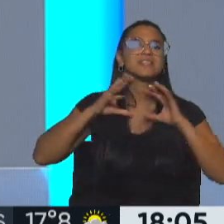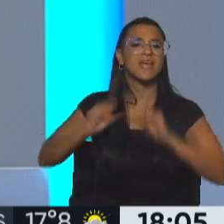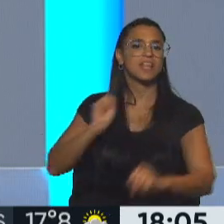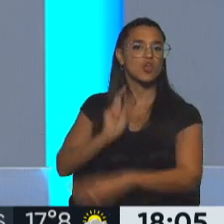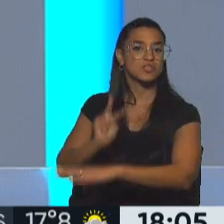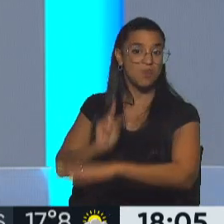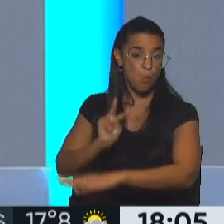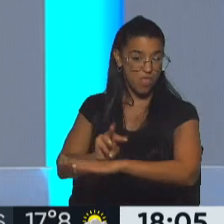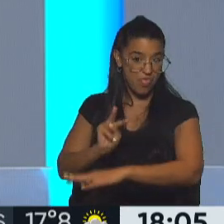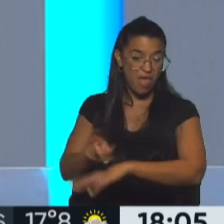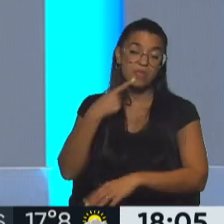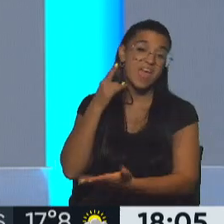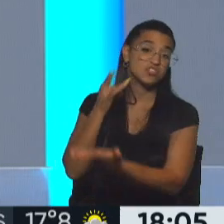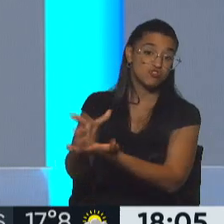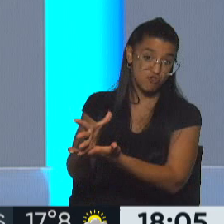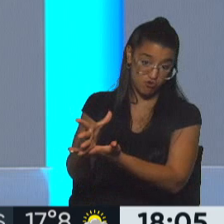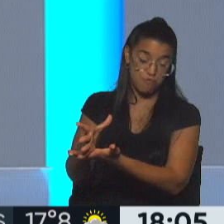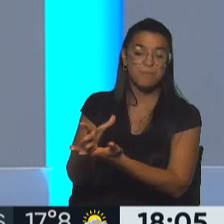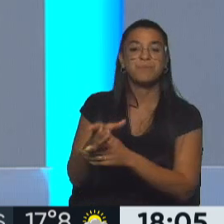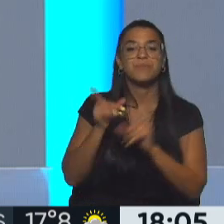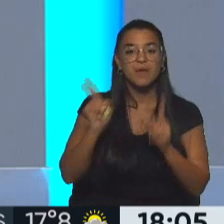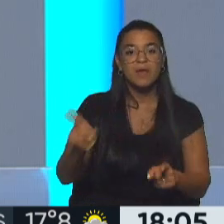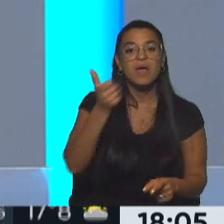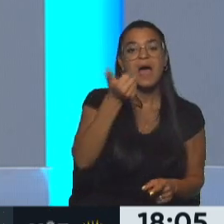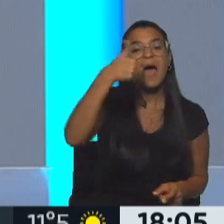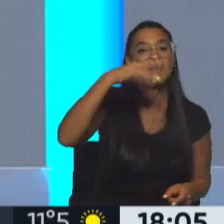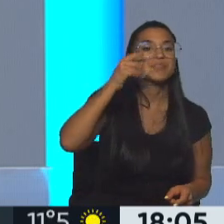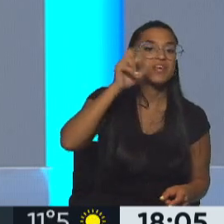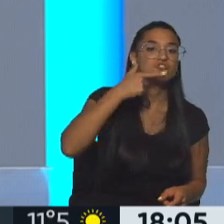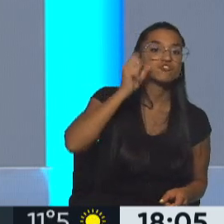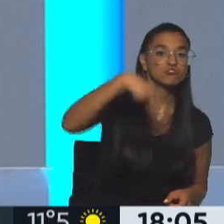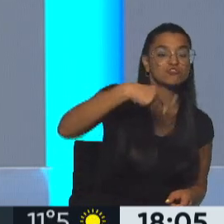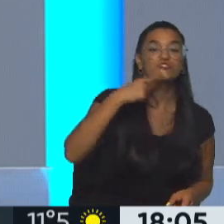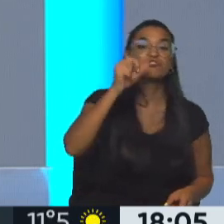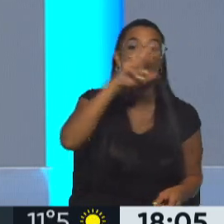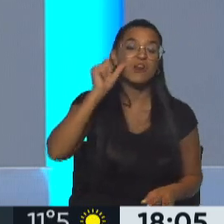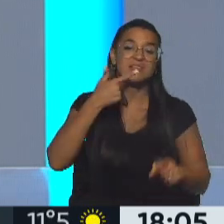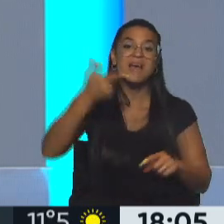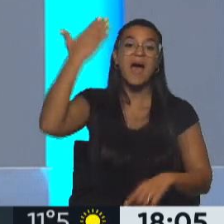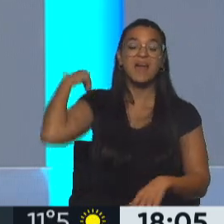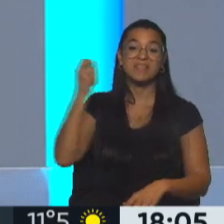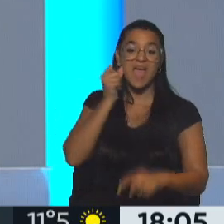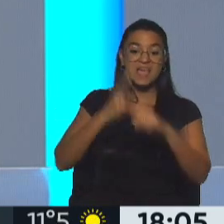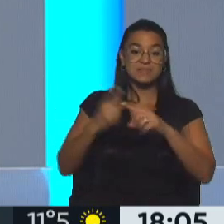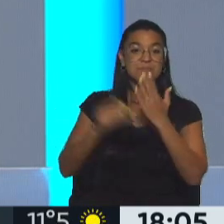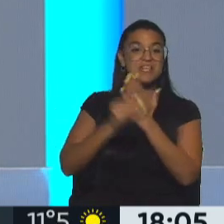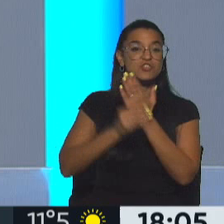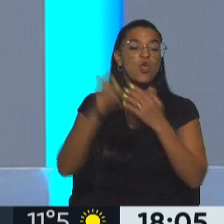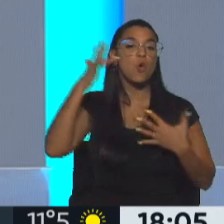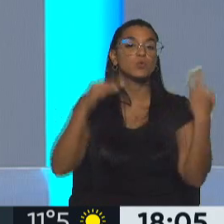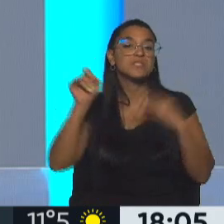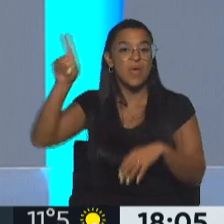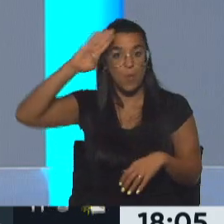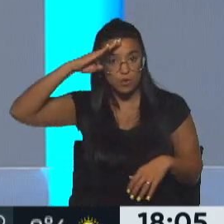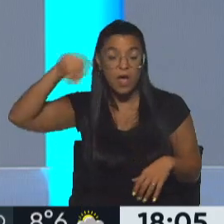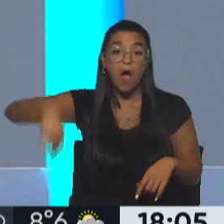a quien echó recordemos Anderson Torres que además fue ministro de justicia de bolsonaro Y que además está en Estados Unidos